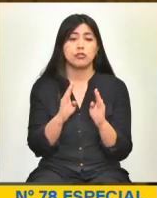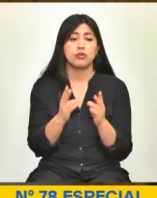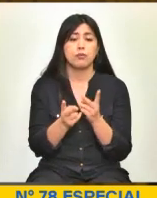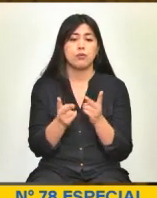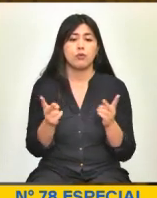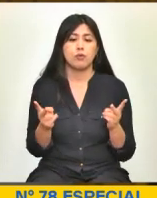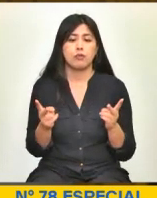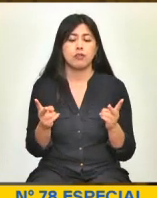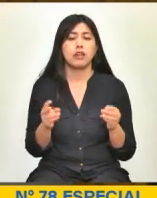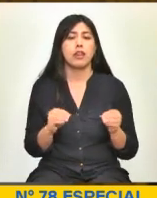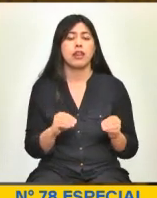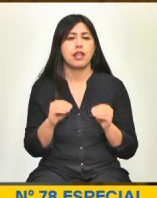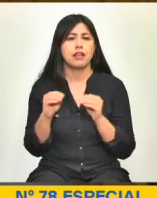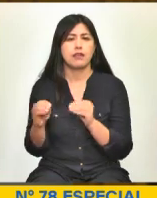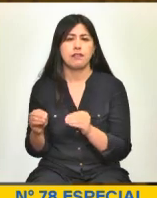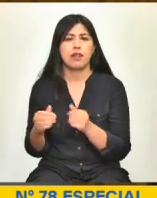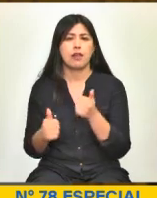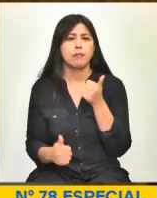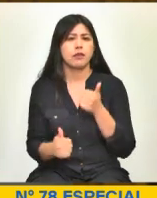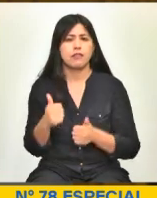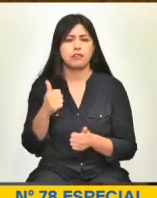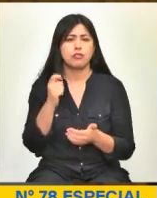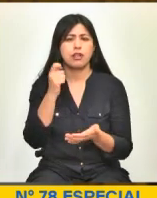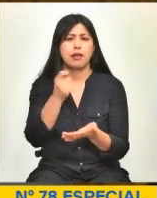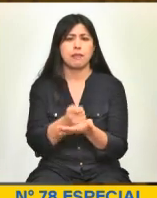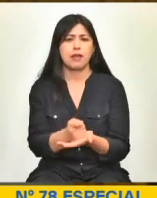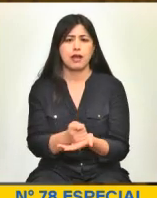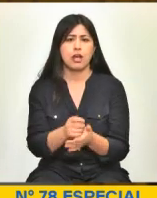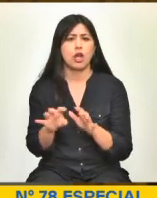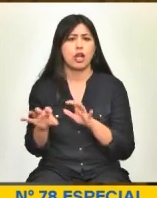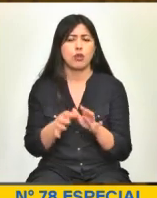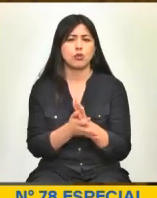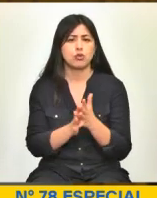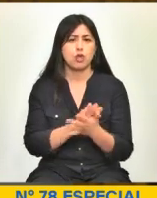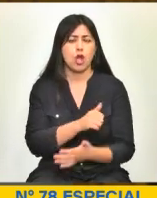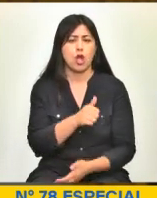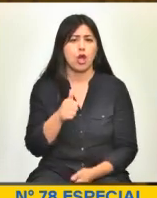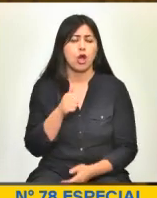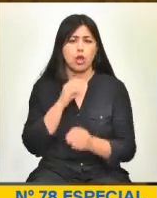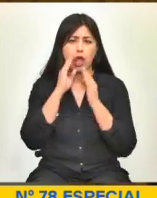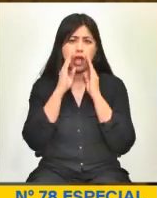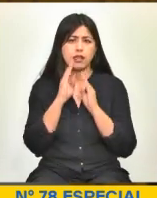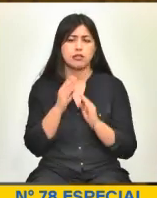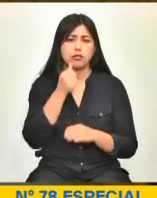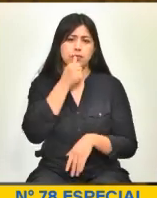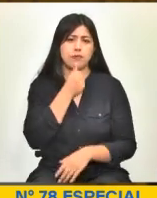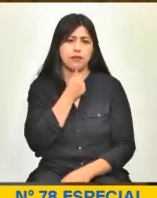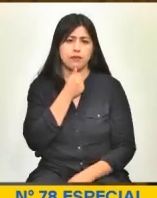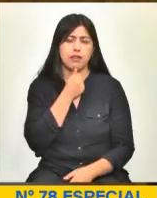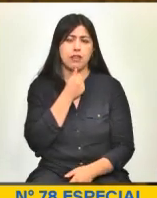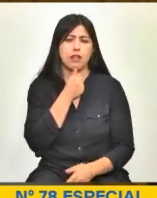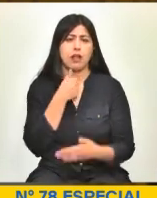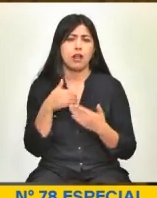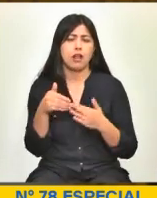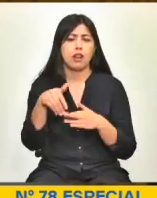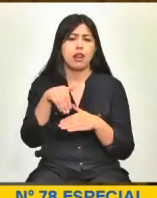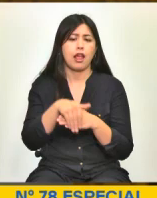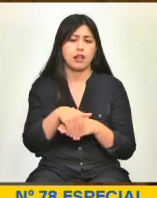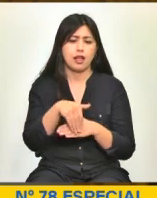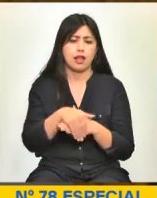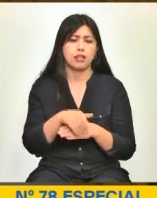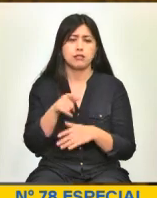derivado por un profesional pagado con los recursos de todos para tener la atención privada en la tarde en la infraestructura pública. Eso es